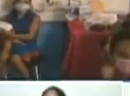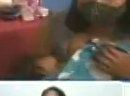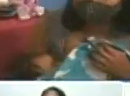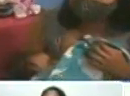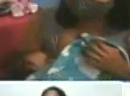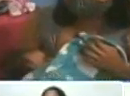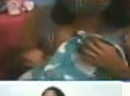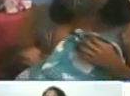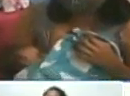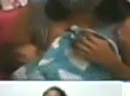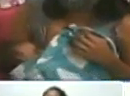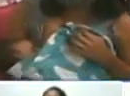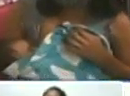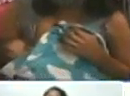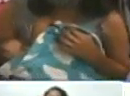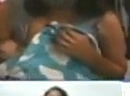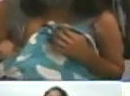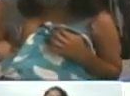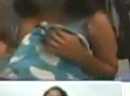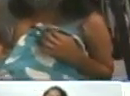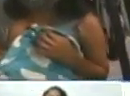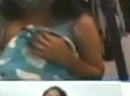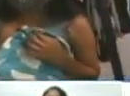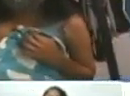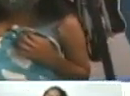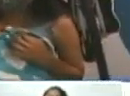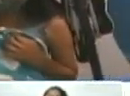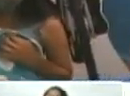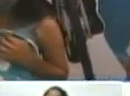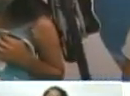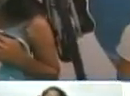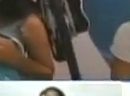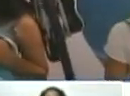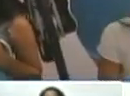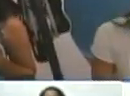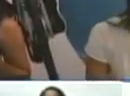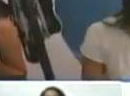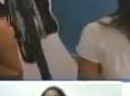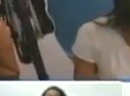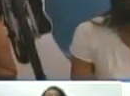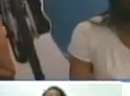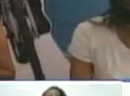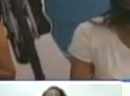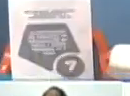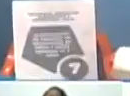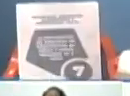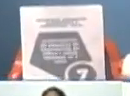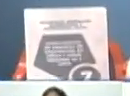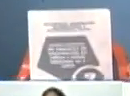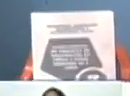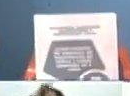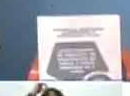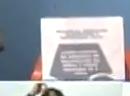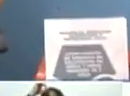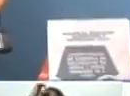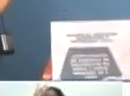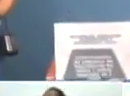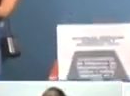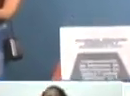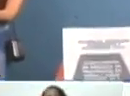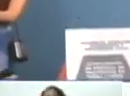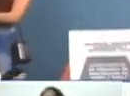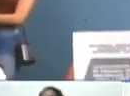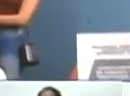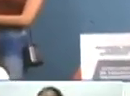y se llamó Simón Bolívar. Y hay un pueblo lleno del espíritu y los valores del